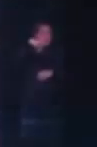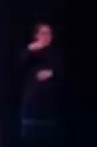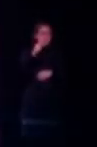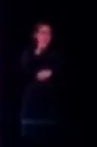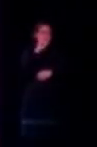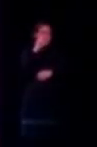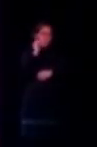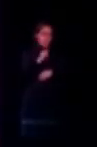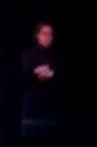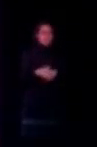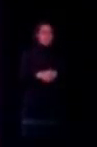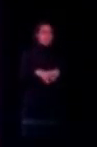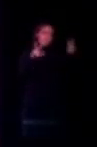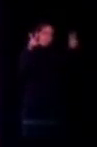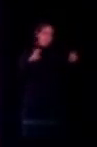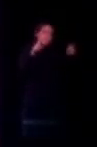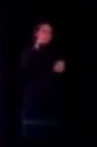abrazo.